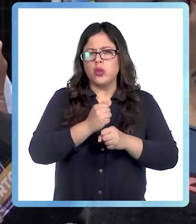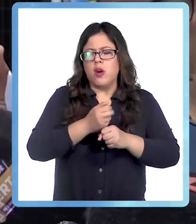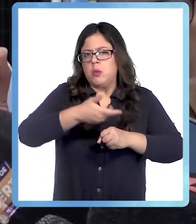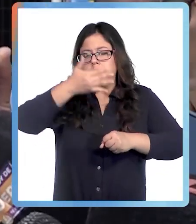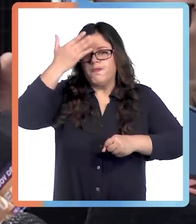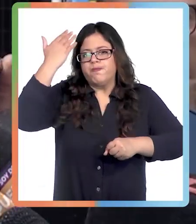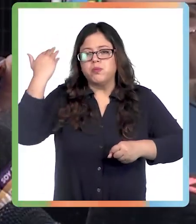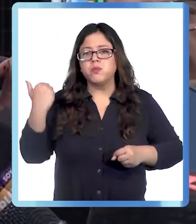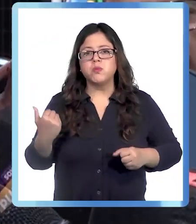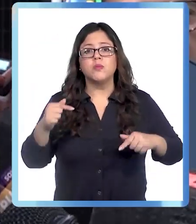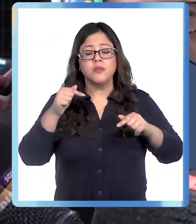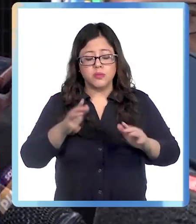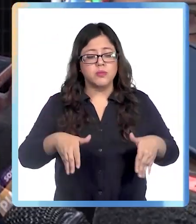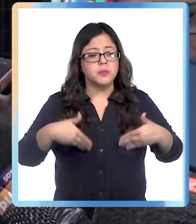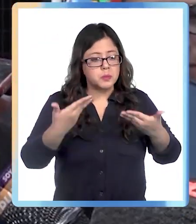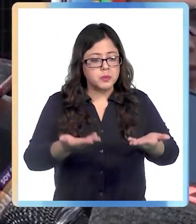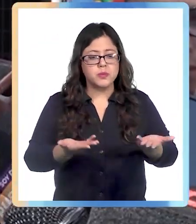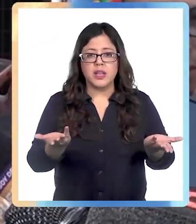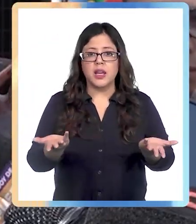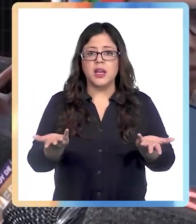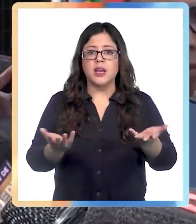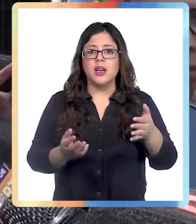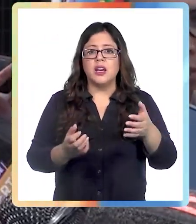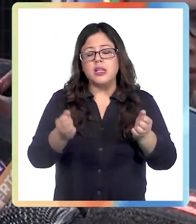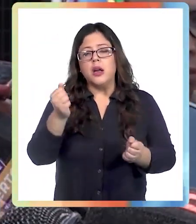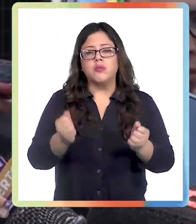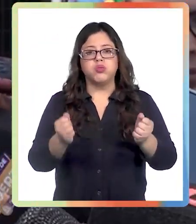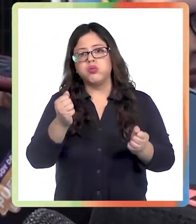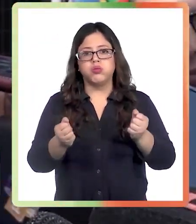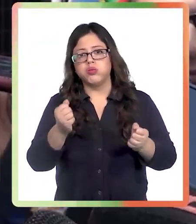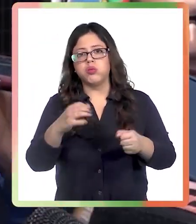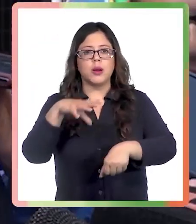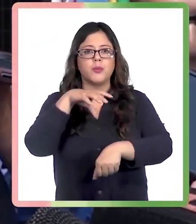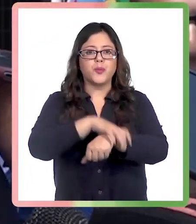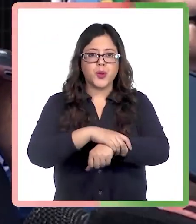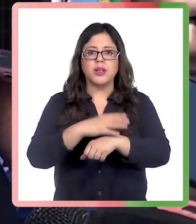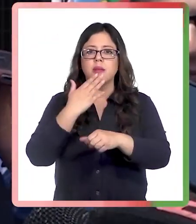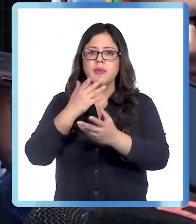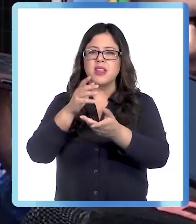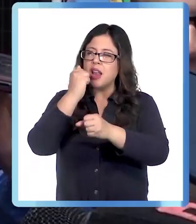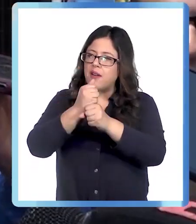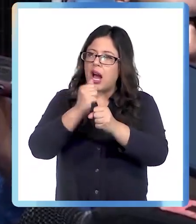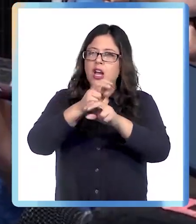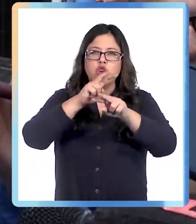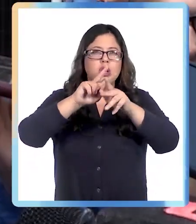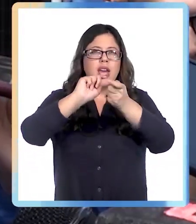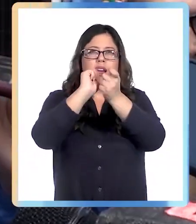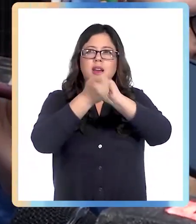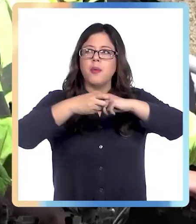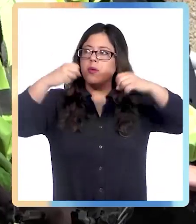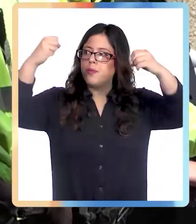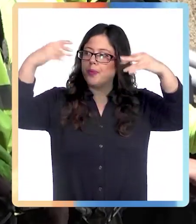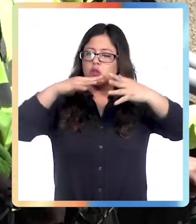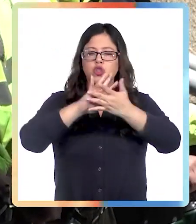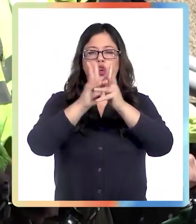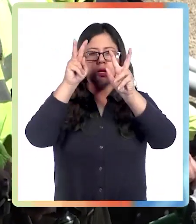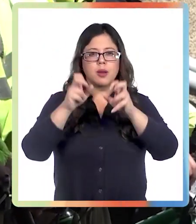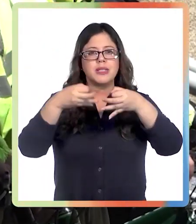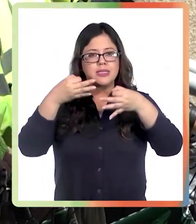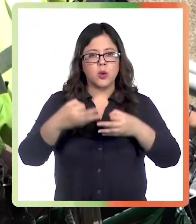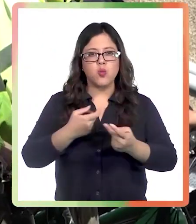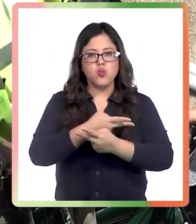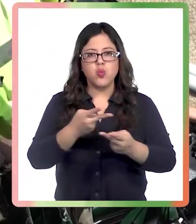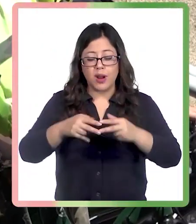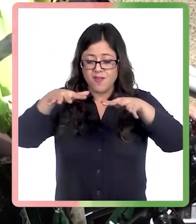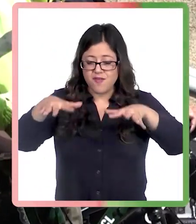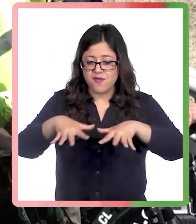Hemos entregado redes móviles, estamos trabajando, ¿cierto?, por el recambio de luminarias, todo lo que signifique lo que es seguridad pública. El esfuerzo en